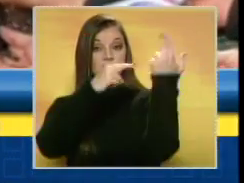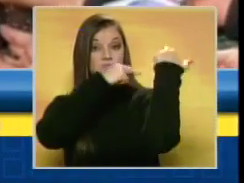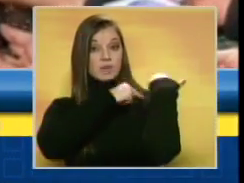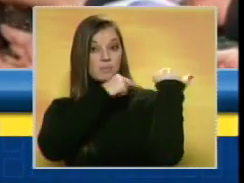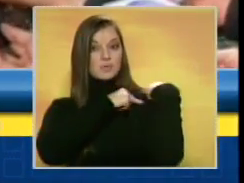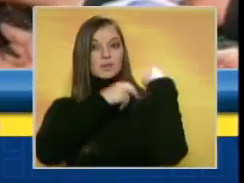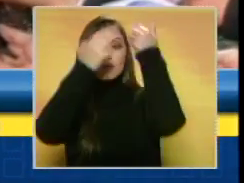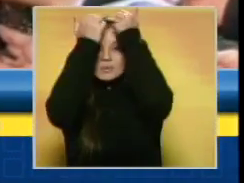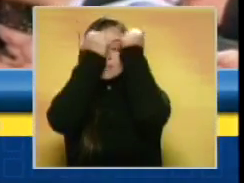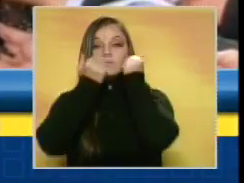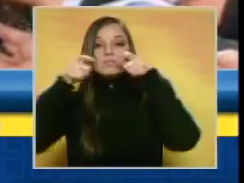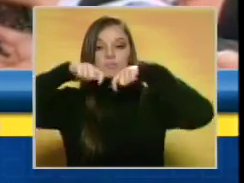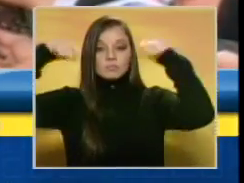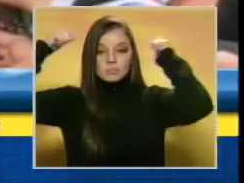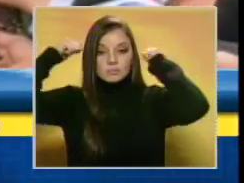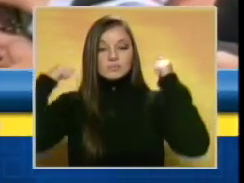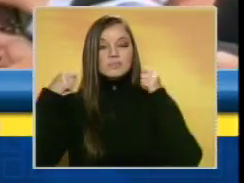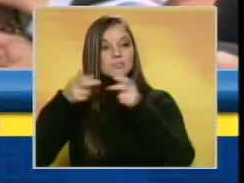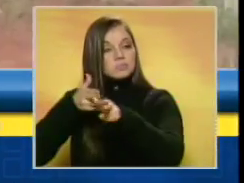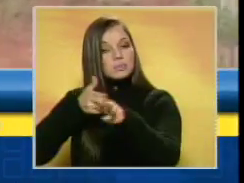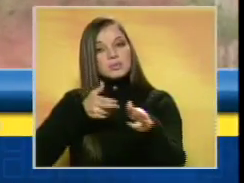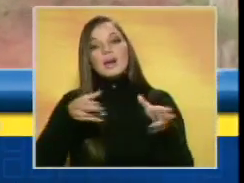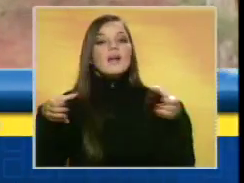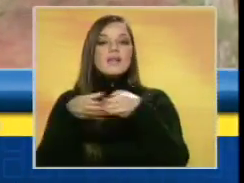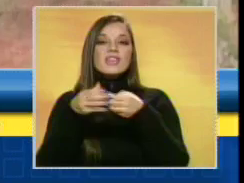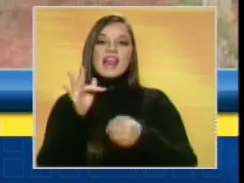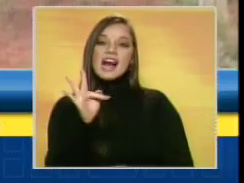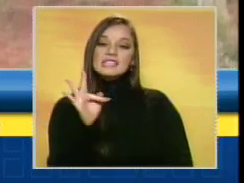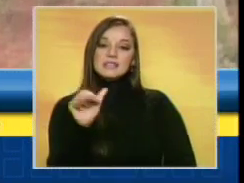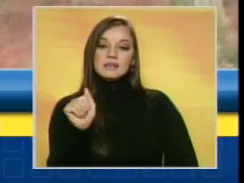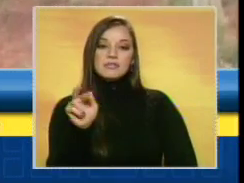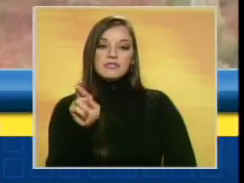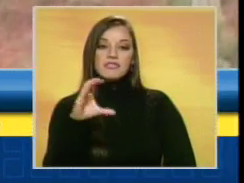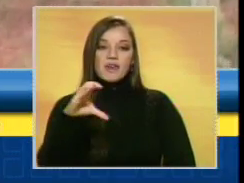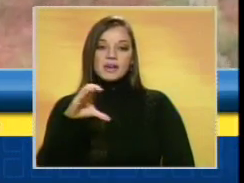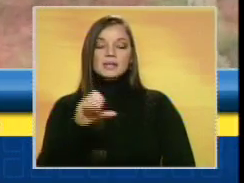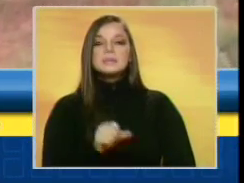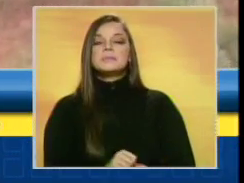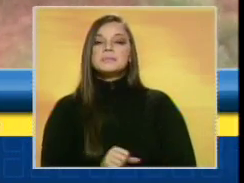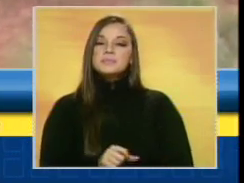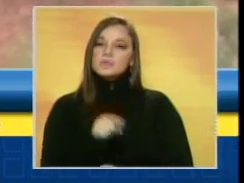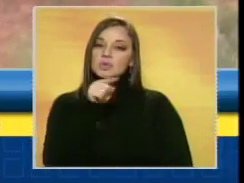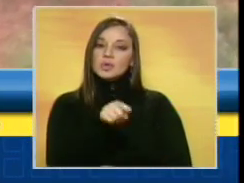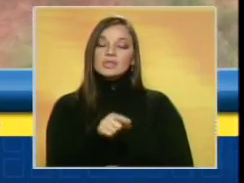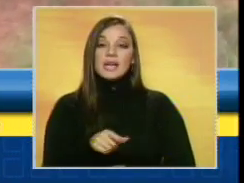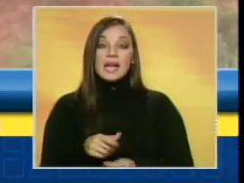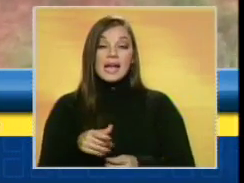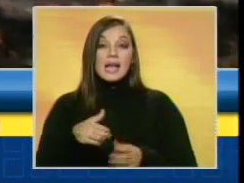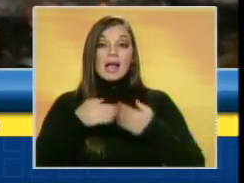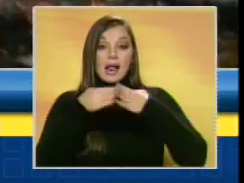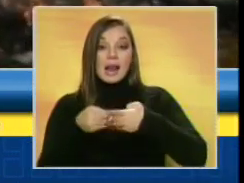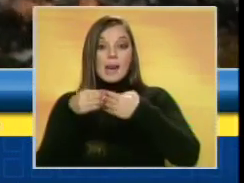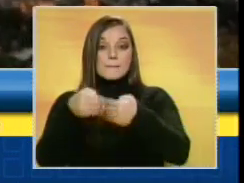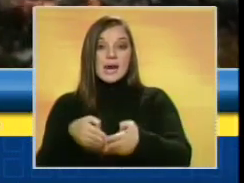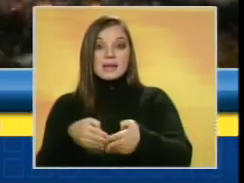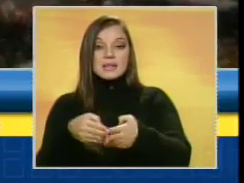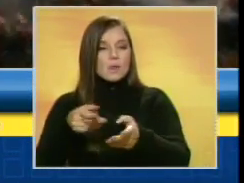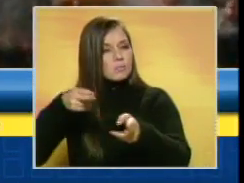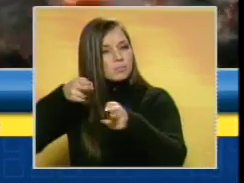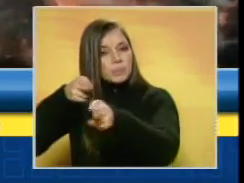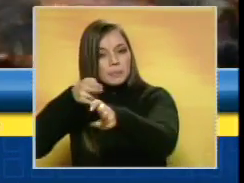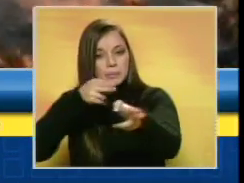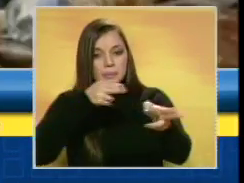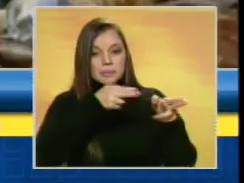Didier, segundo cabecilla del Frente 30 de las FARC, murió en una operación realizada por la Infantería de Marina del Pacífico, mientras que